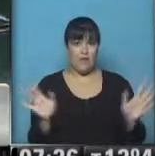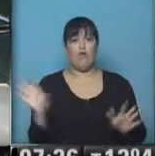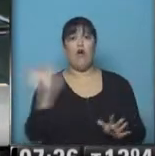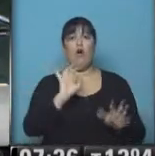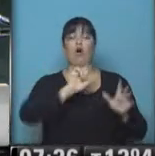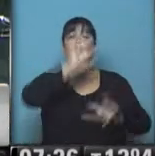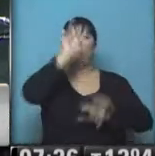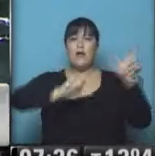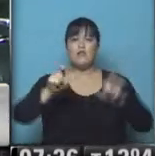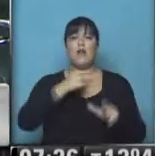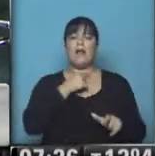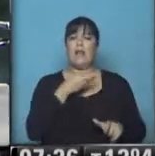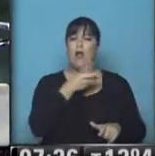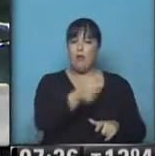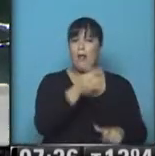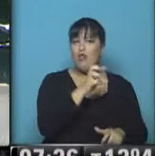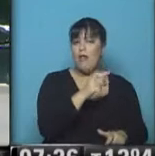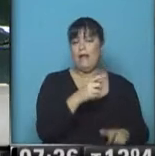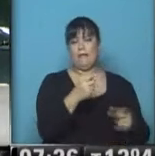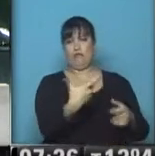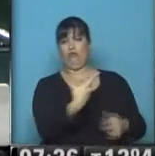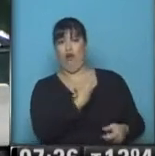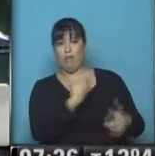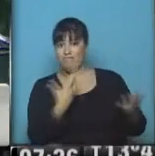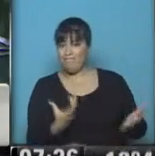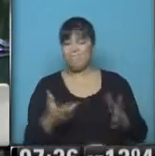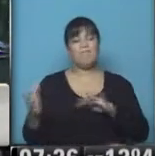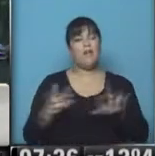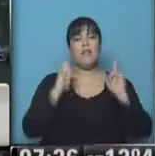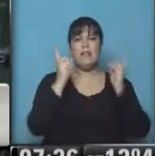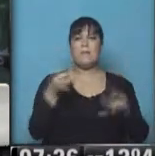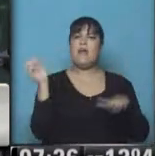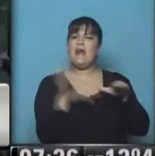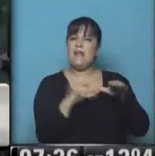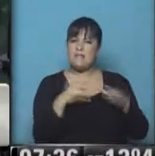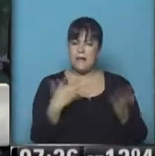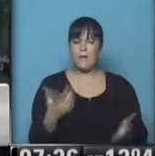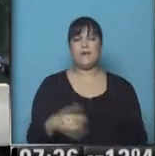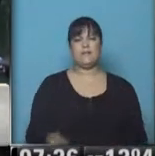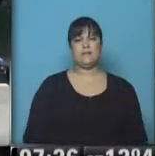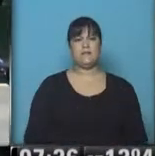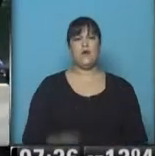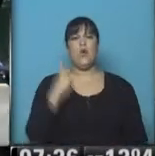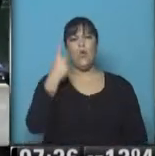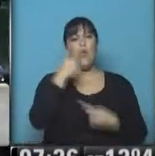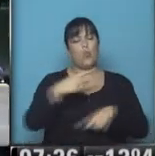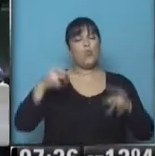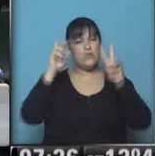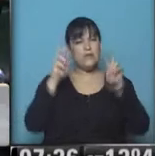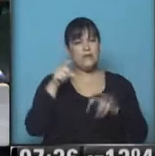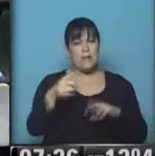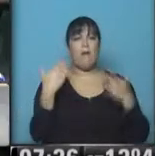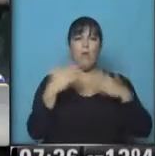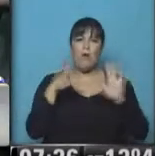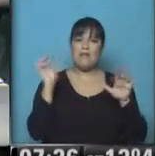decían que hoy quieren comprar dólares y no los dejaban bueno también sobre las reservas de haber una de las cuestiones era bueno puede